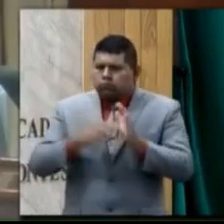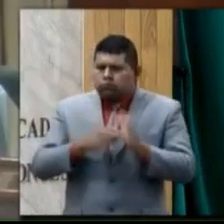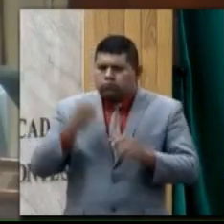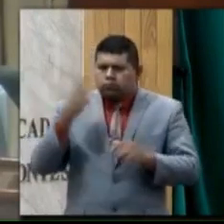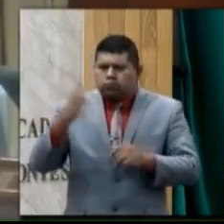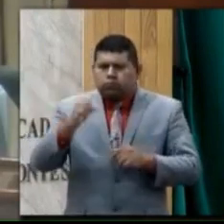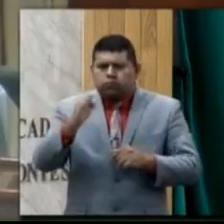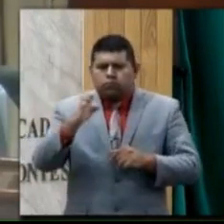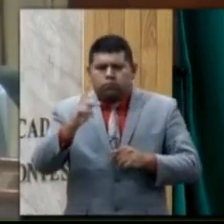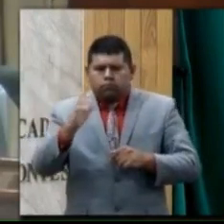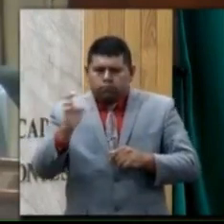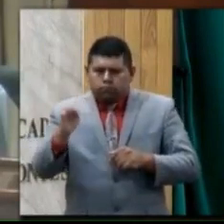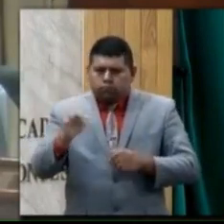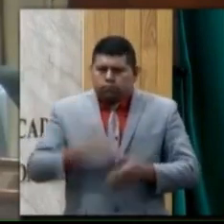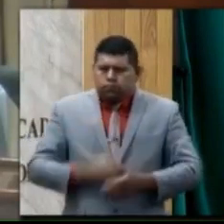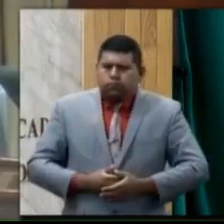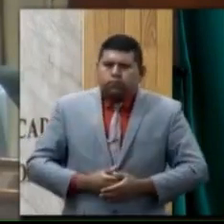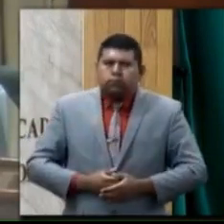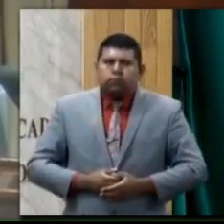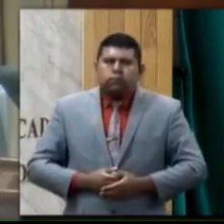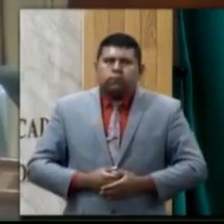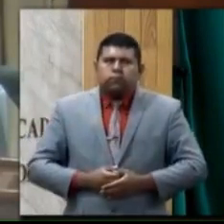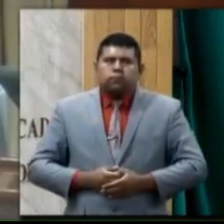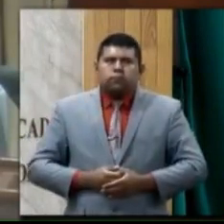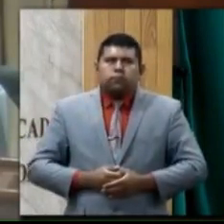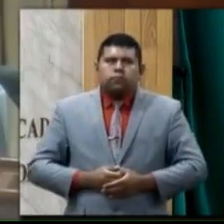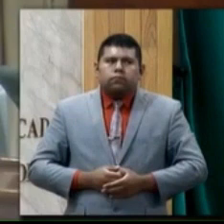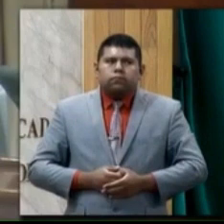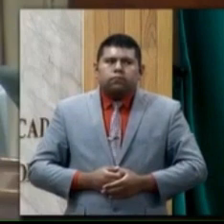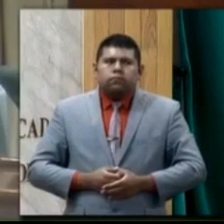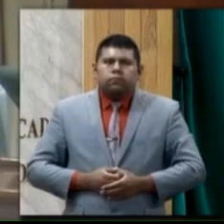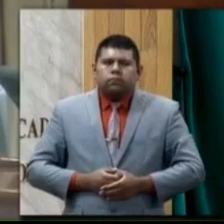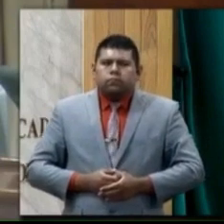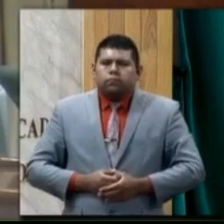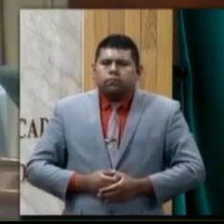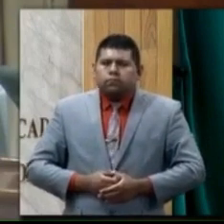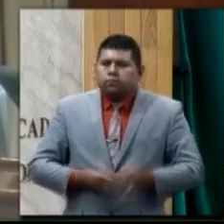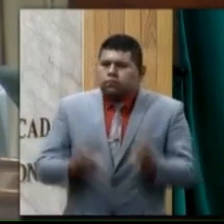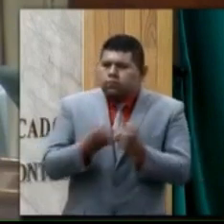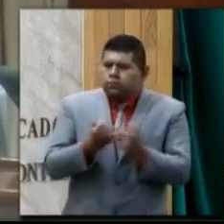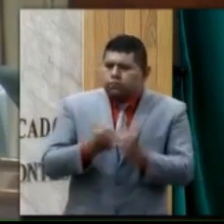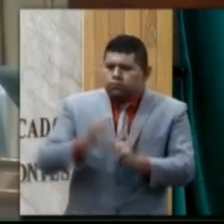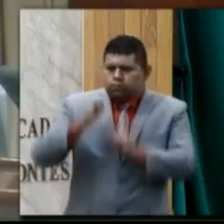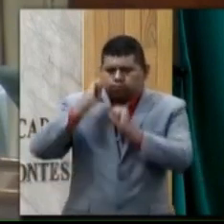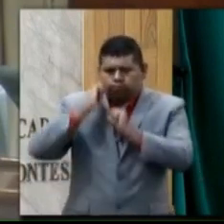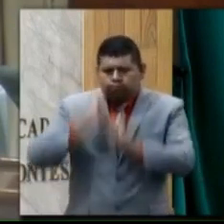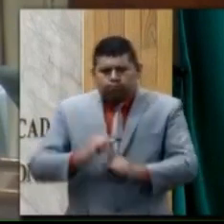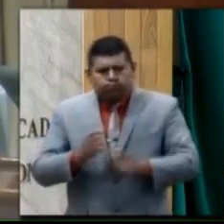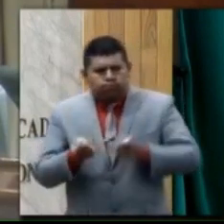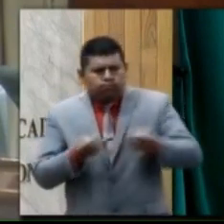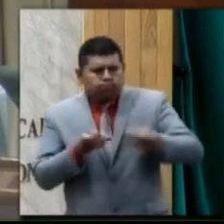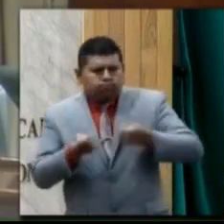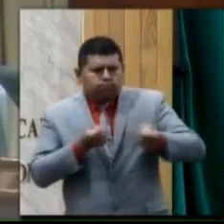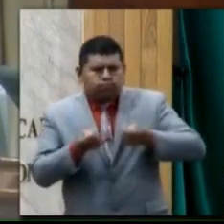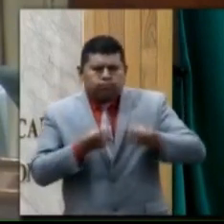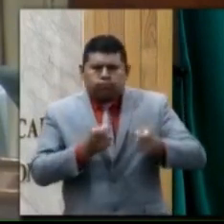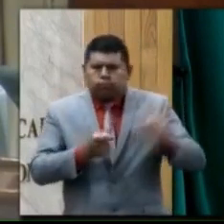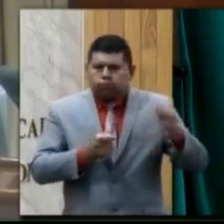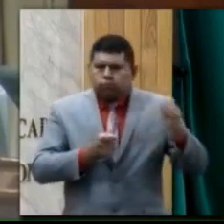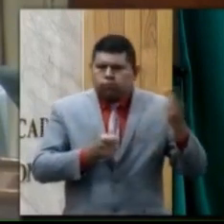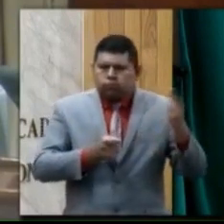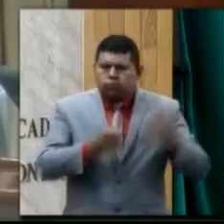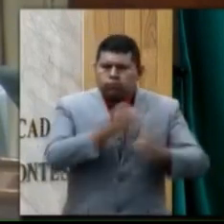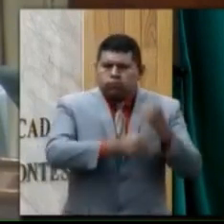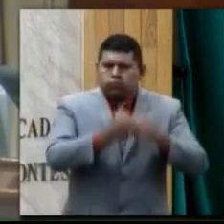de educación pública del estado de Nayarit. Encargada y después titular del órgano de control interno, 9 de noviembre